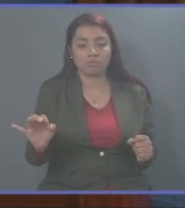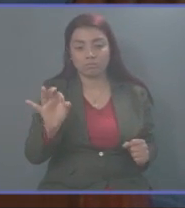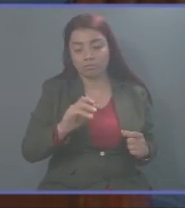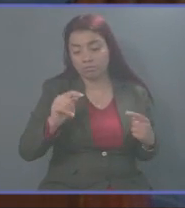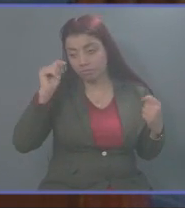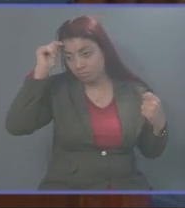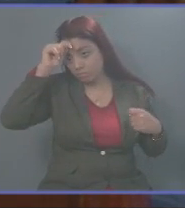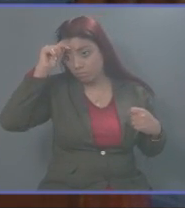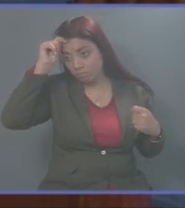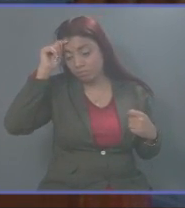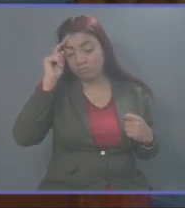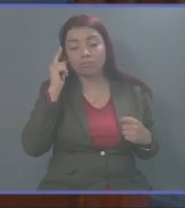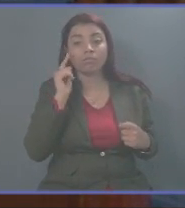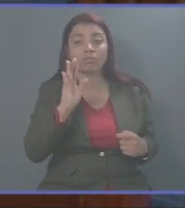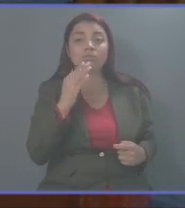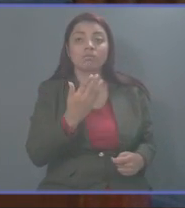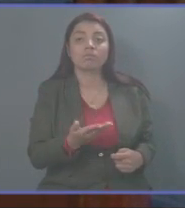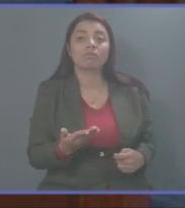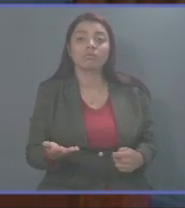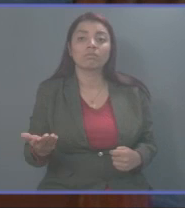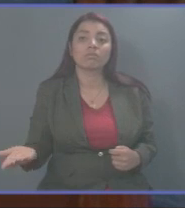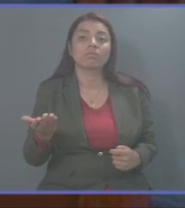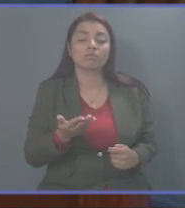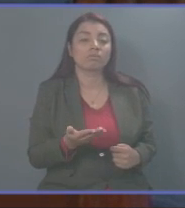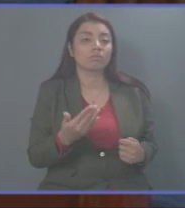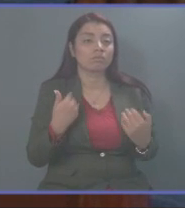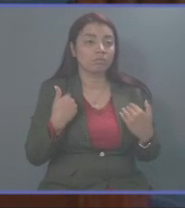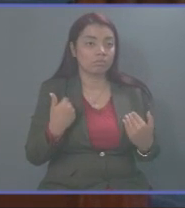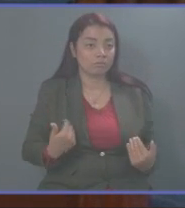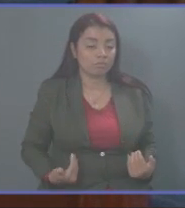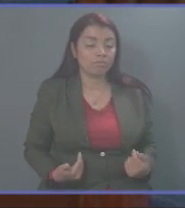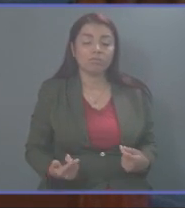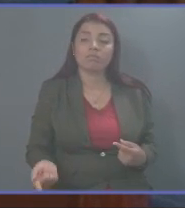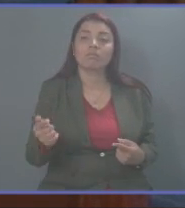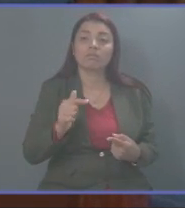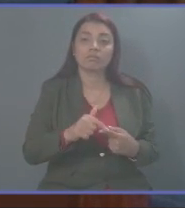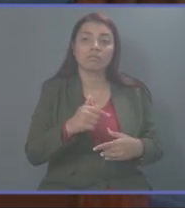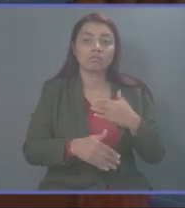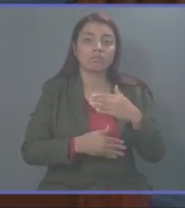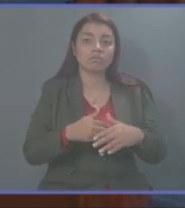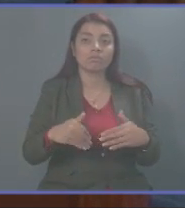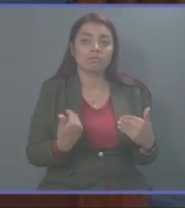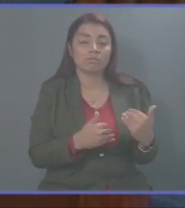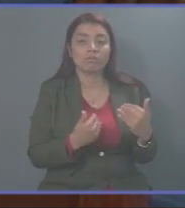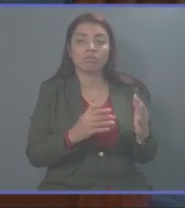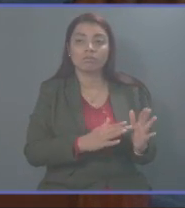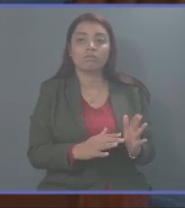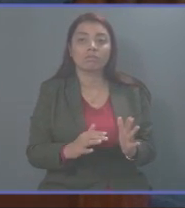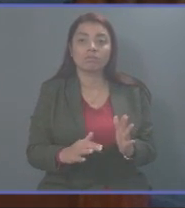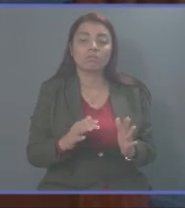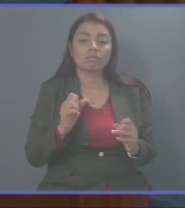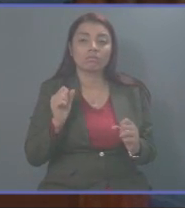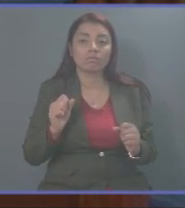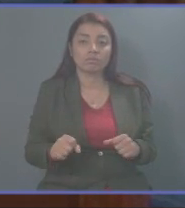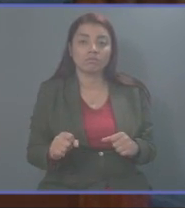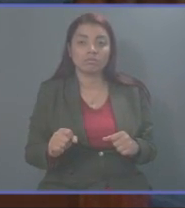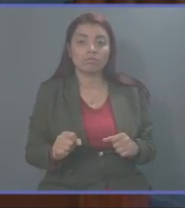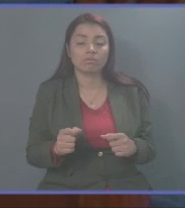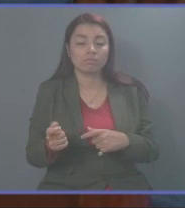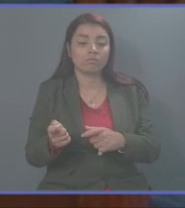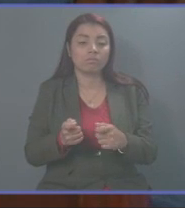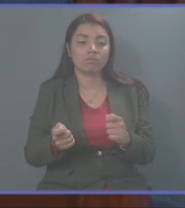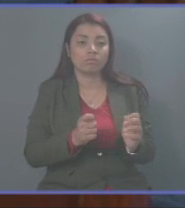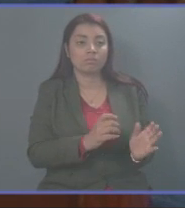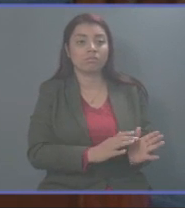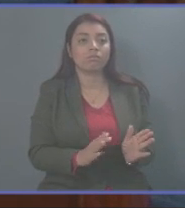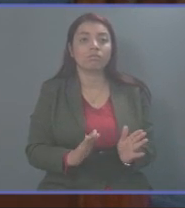conciencia a su recurso humano sobre la gestión integral de residuos y reciclaje y realizar mediciones